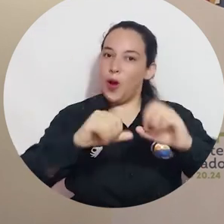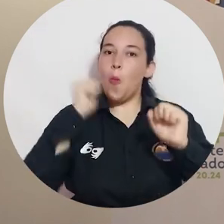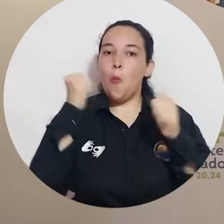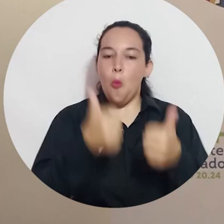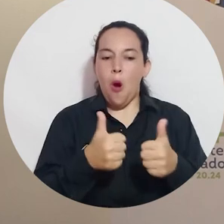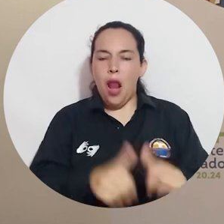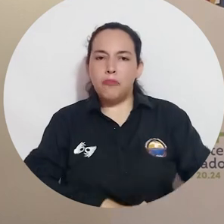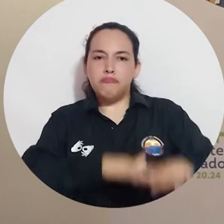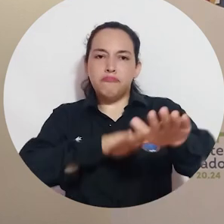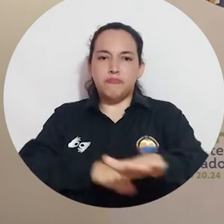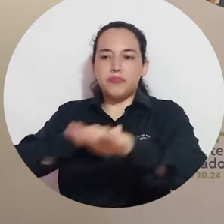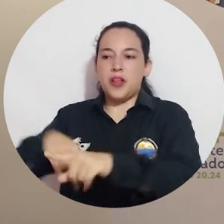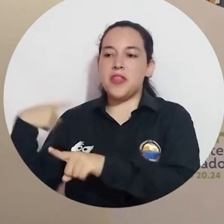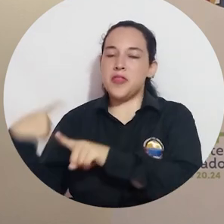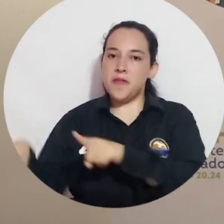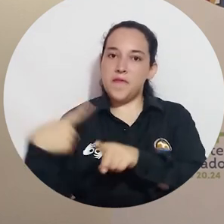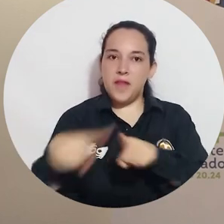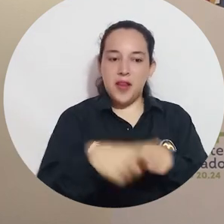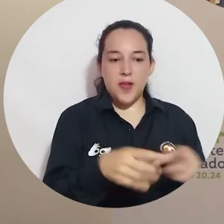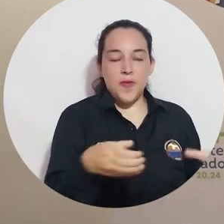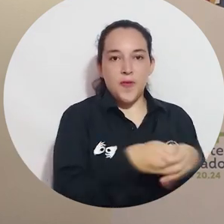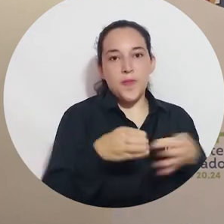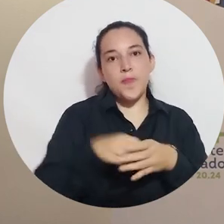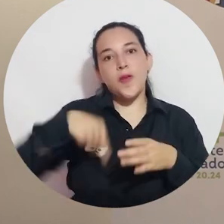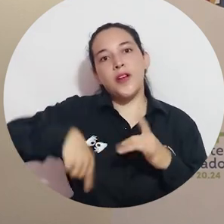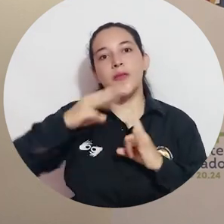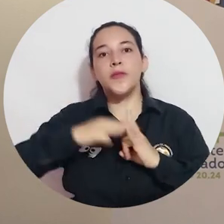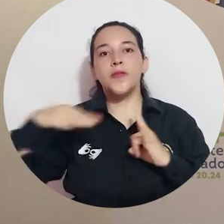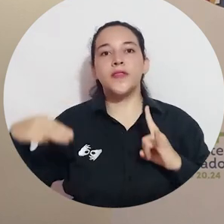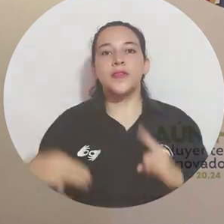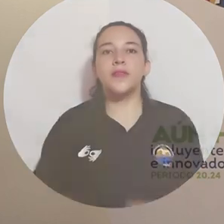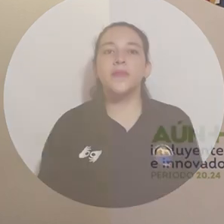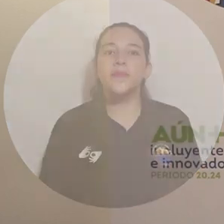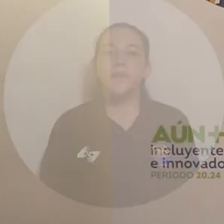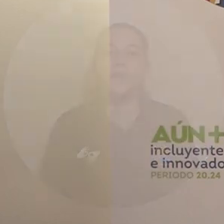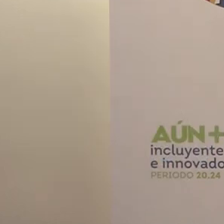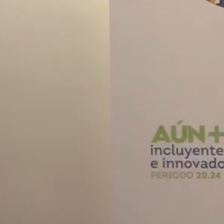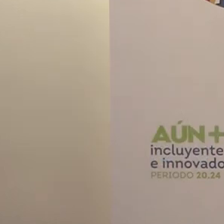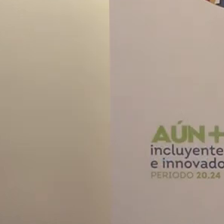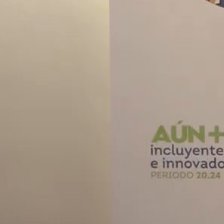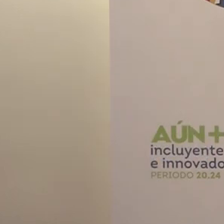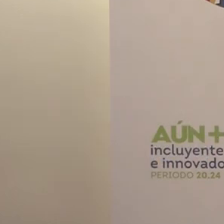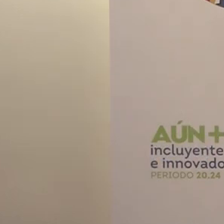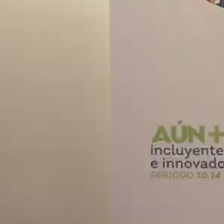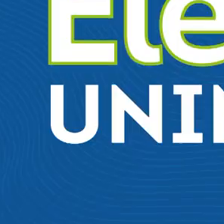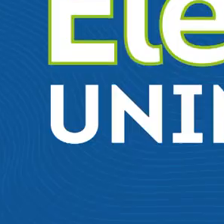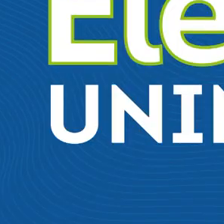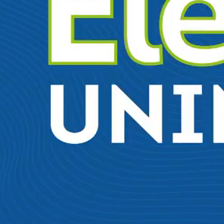elecciones sean exitosas para una buena representación en los diferentes órganos de la universidad.